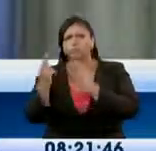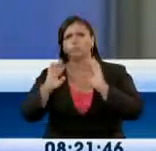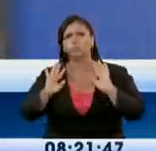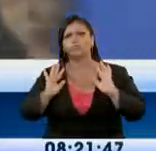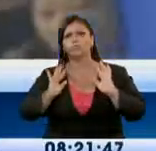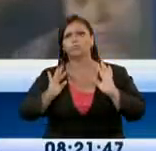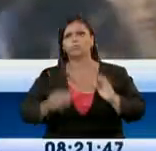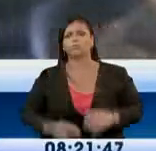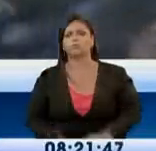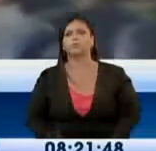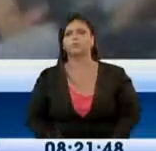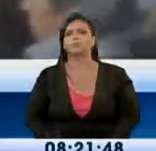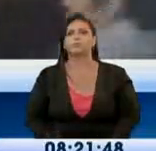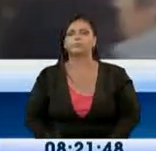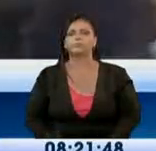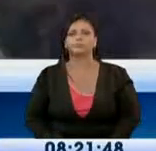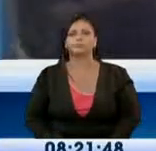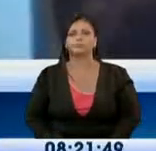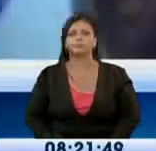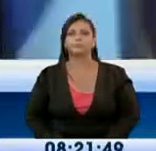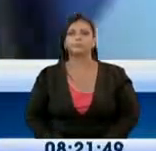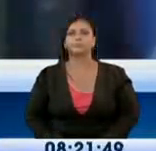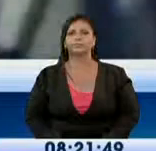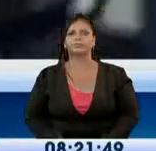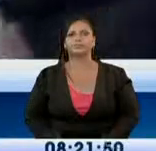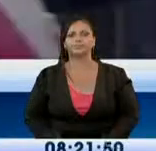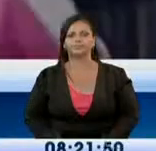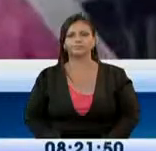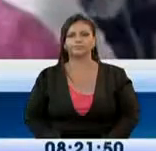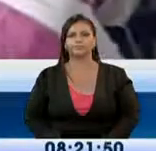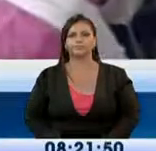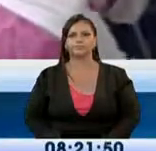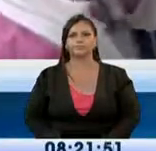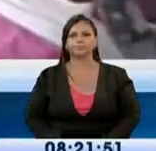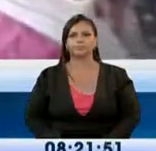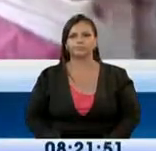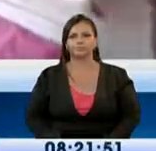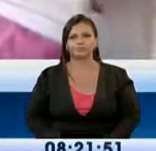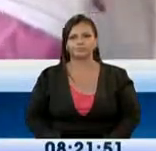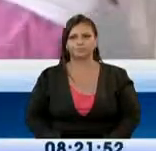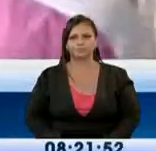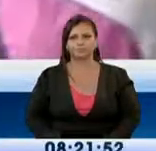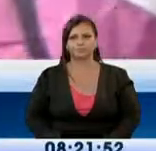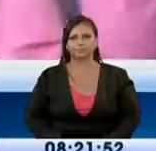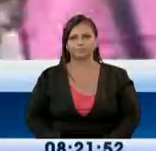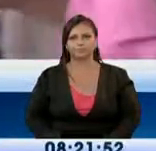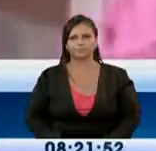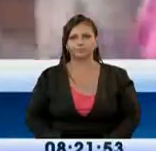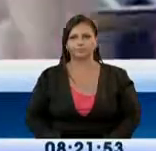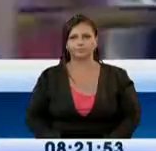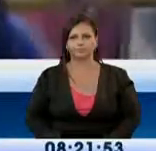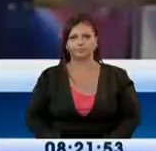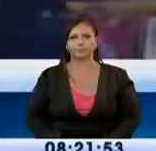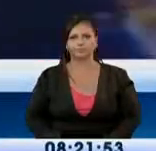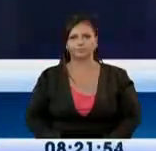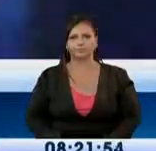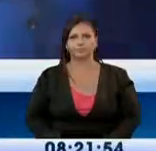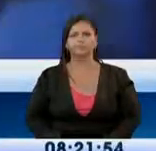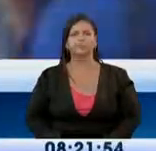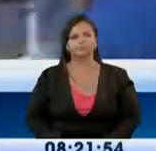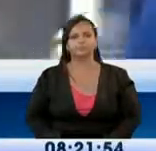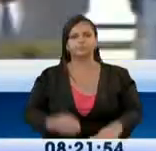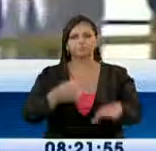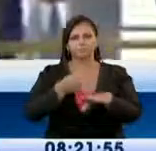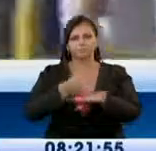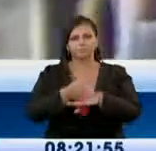Buenos días, ¿cómo está? ¿Cómo está, amiga? Buenos días. Oiga, bueno, vamos a culminar mejor aquí este enlace. Más adelante